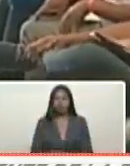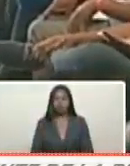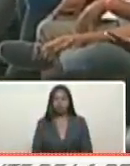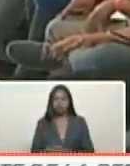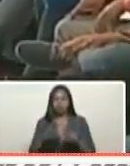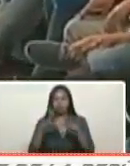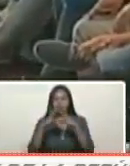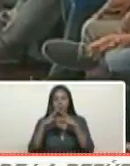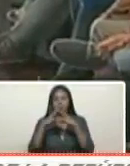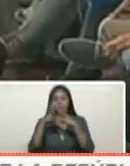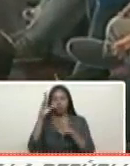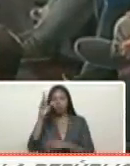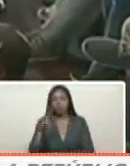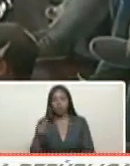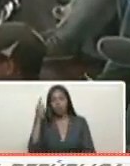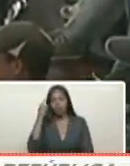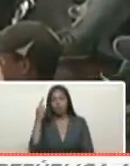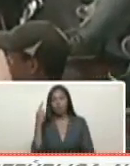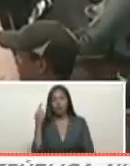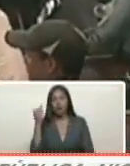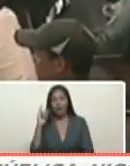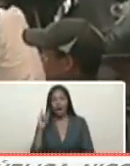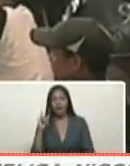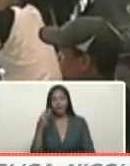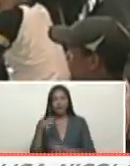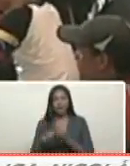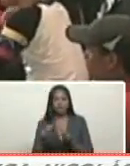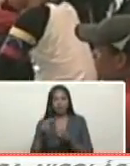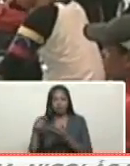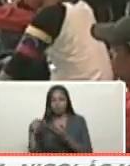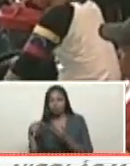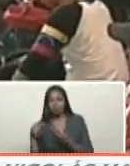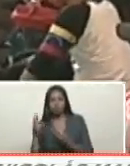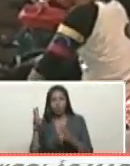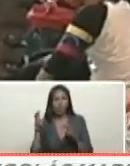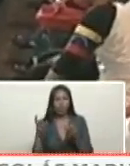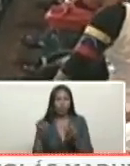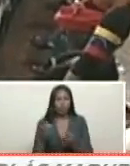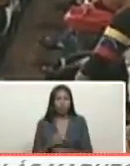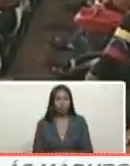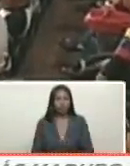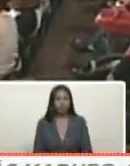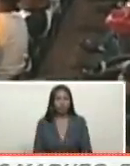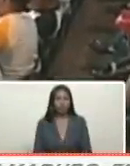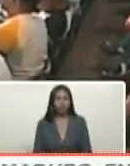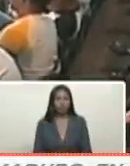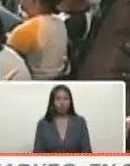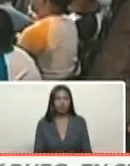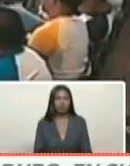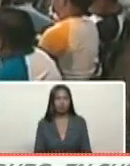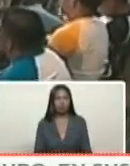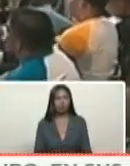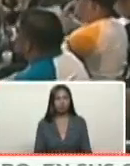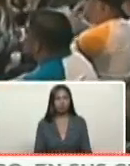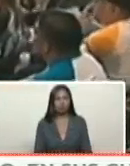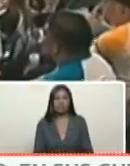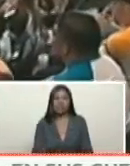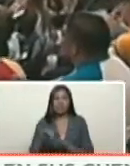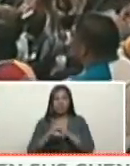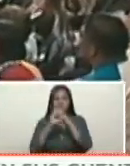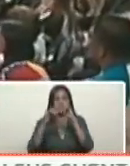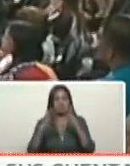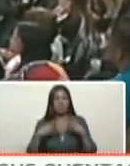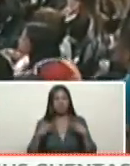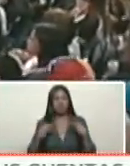los días hay algo nuevo por hacer. Esa es la felicidad de la vida, de la vida. Todos